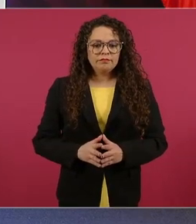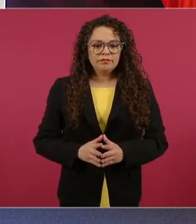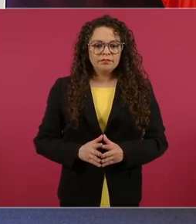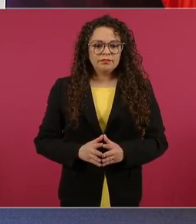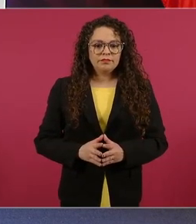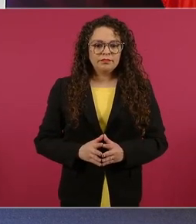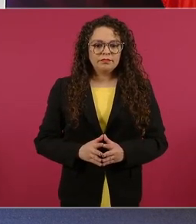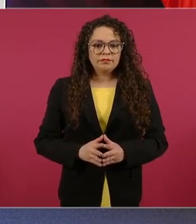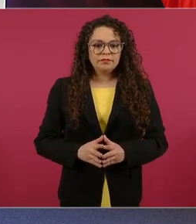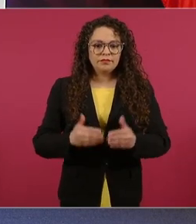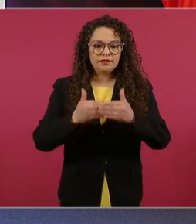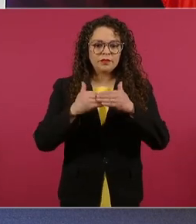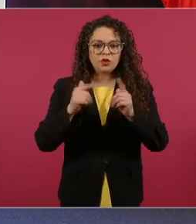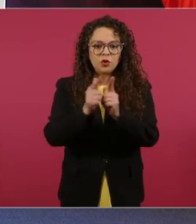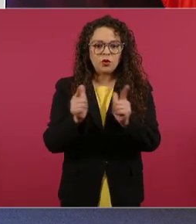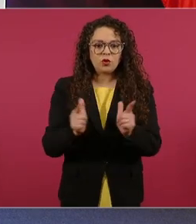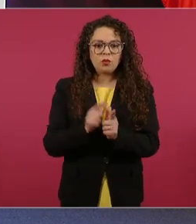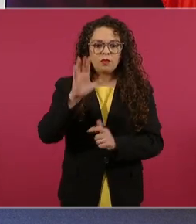12,775. Carso,